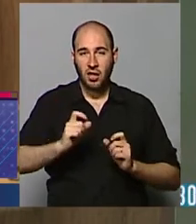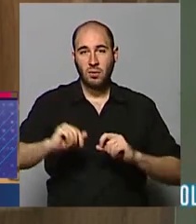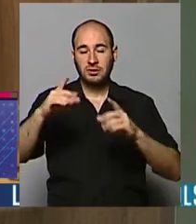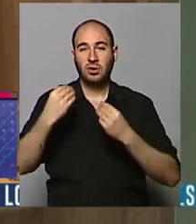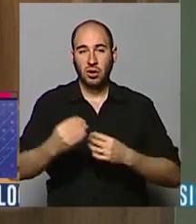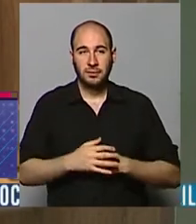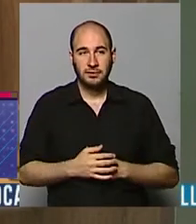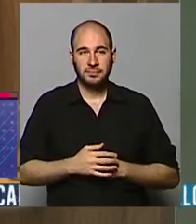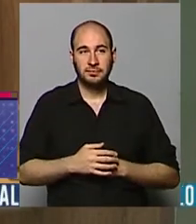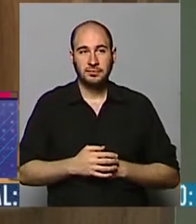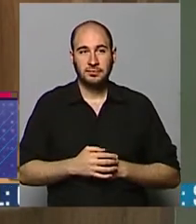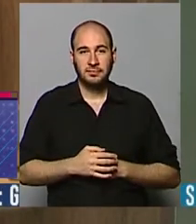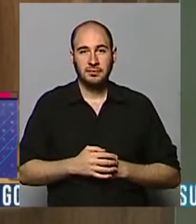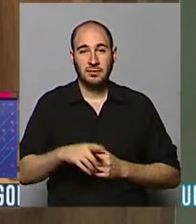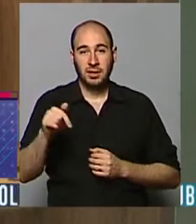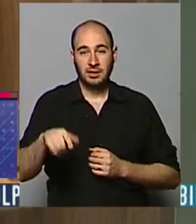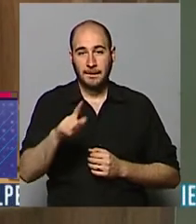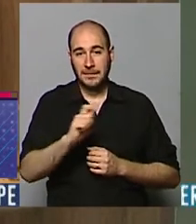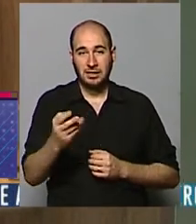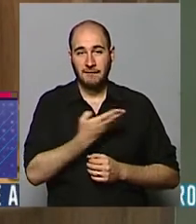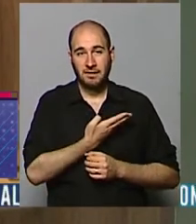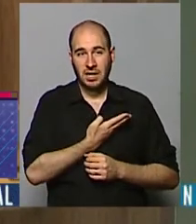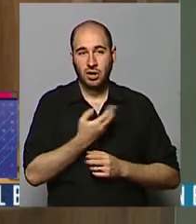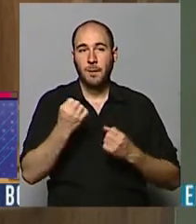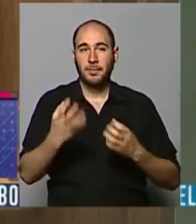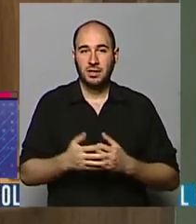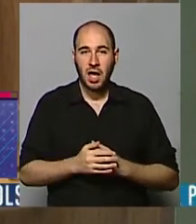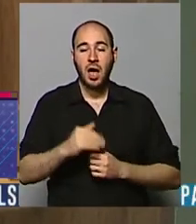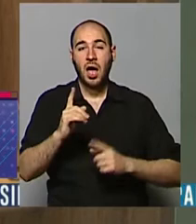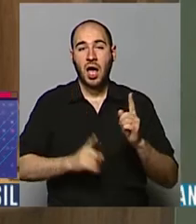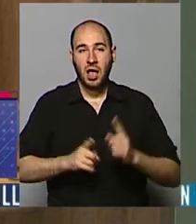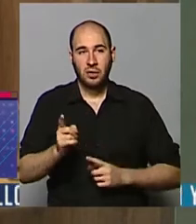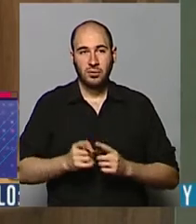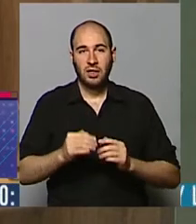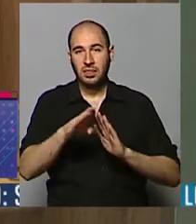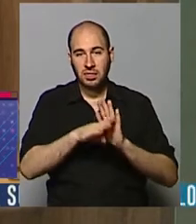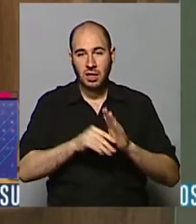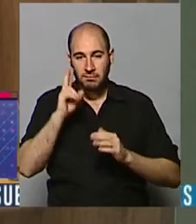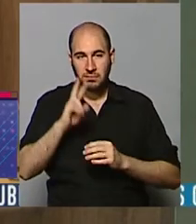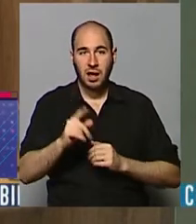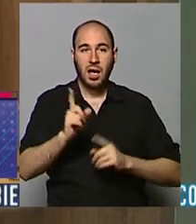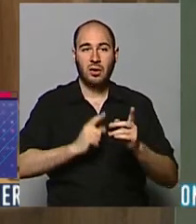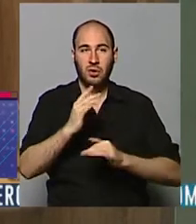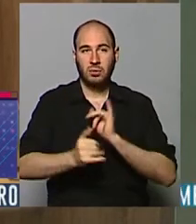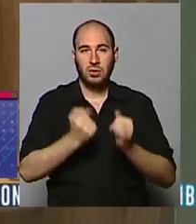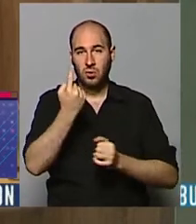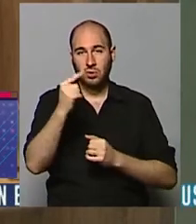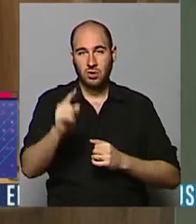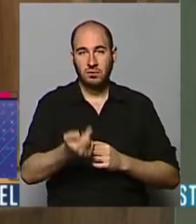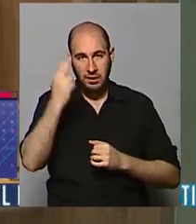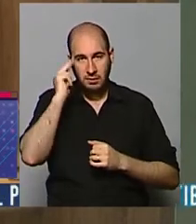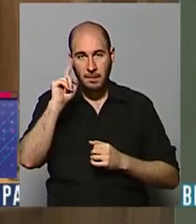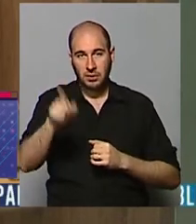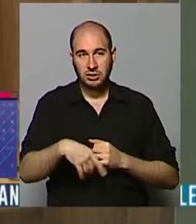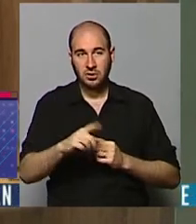para este este mes de febrero digo teniendo en cuenta que algunos estamos mirando algunos detalles y hay algunos que hablan de 1 9%